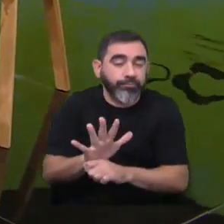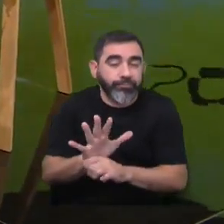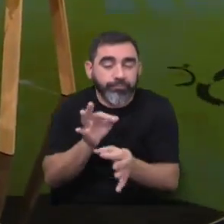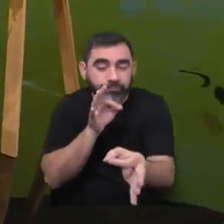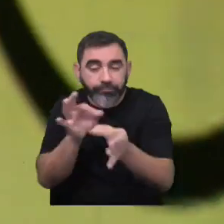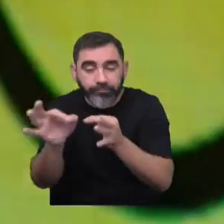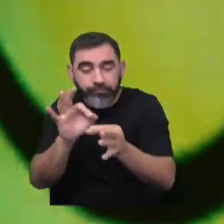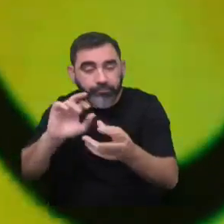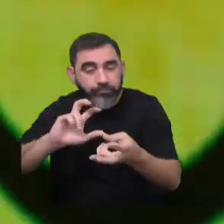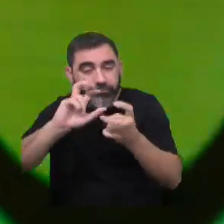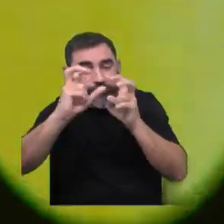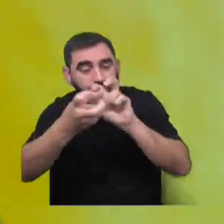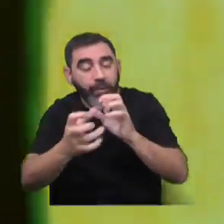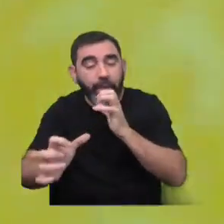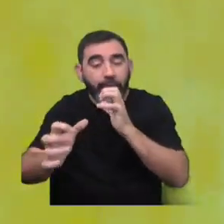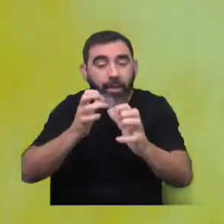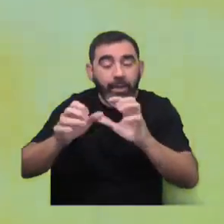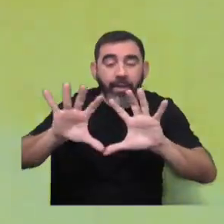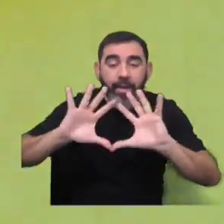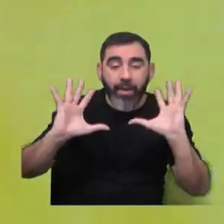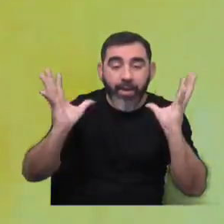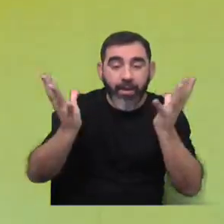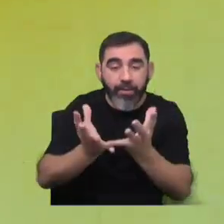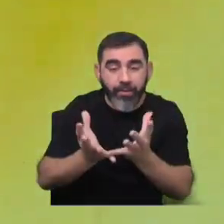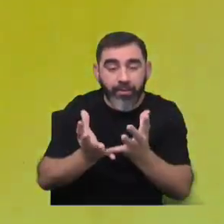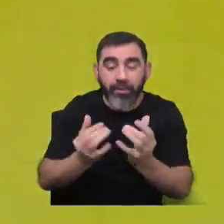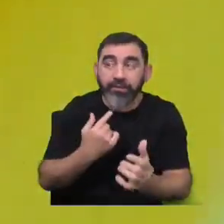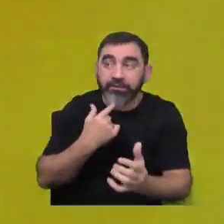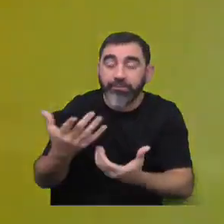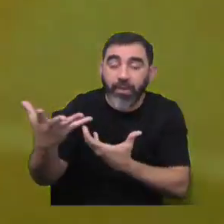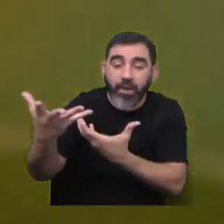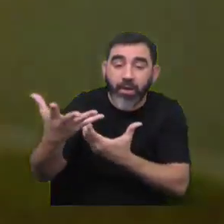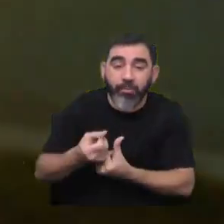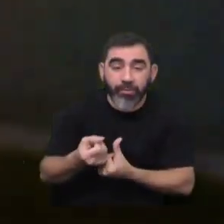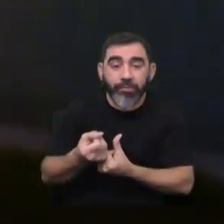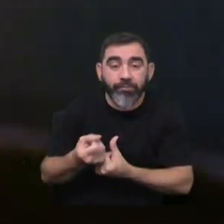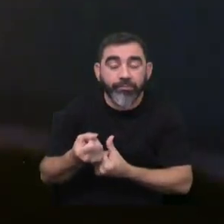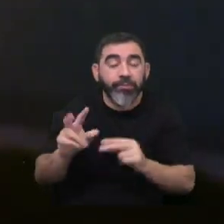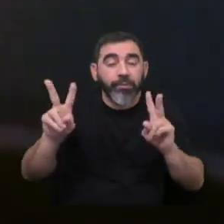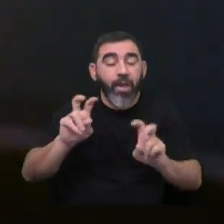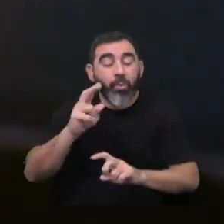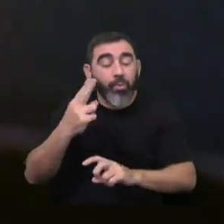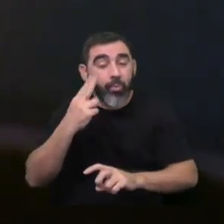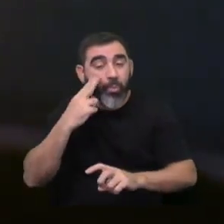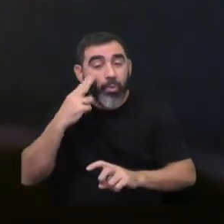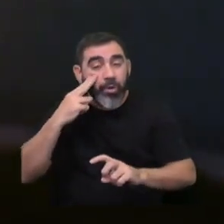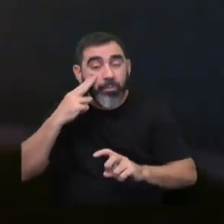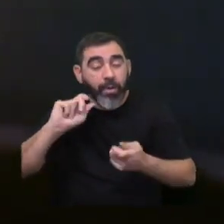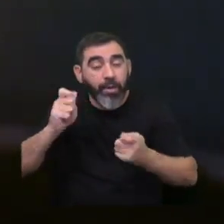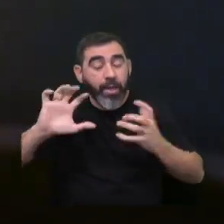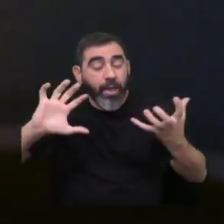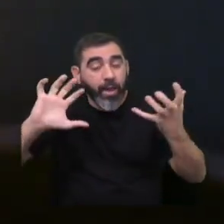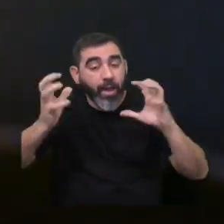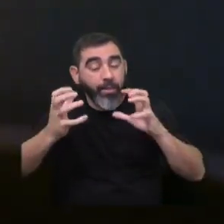estrategia va a renovar la matriz energética global y nos va a dar una mano para atacar algunos de los problemas que generan el cambio